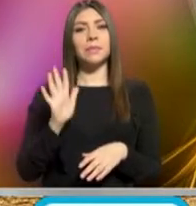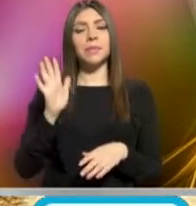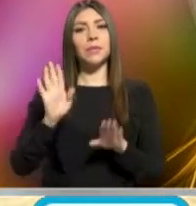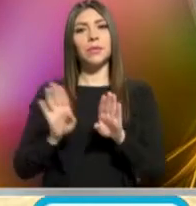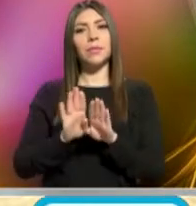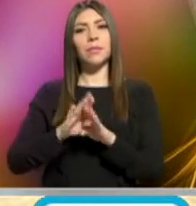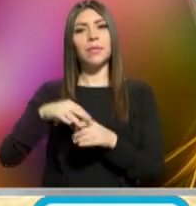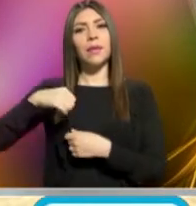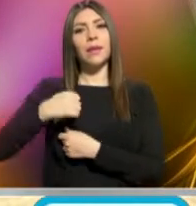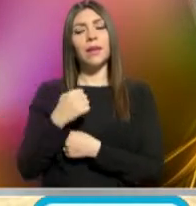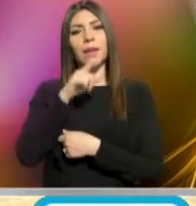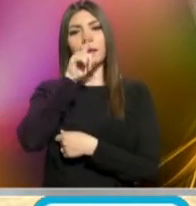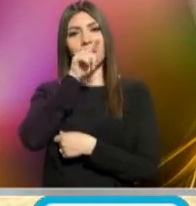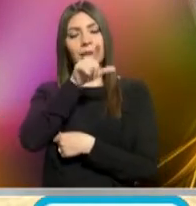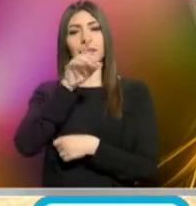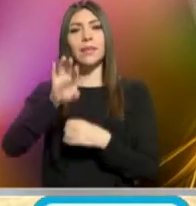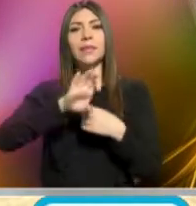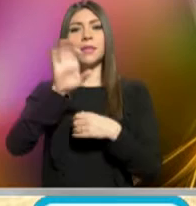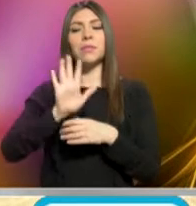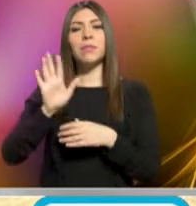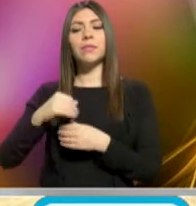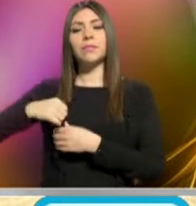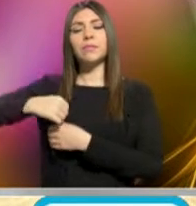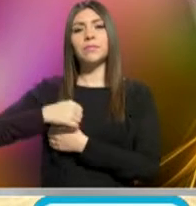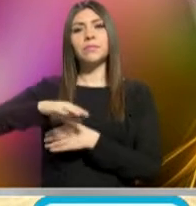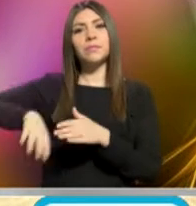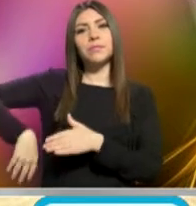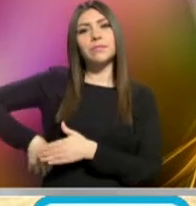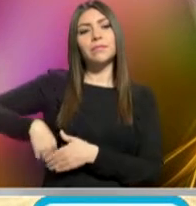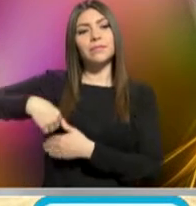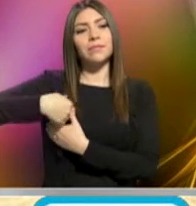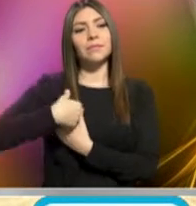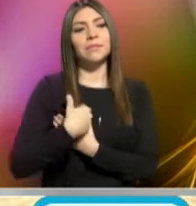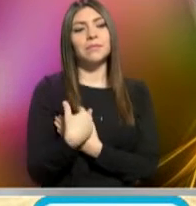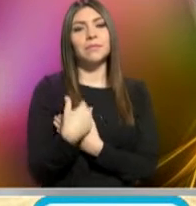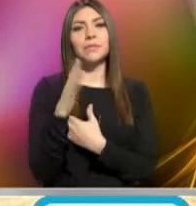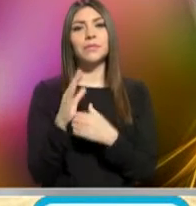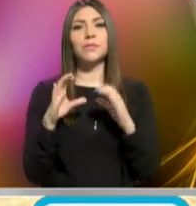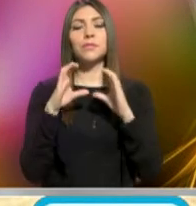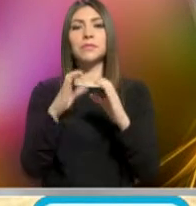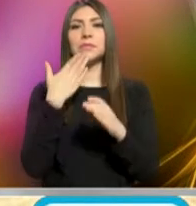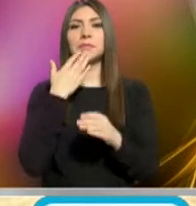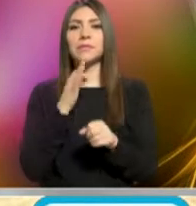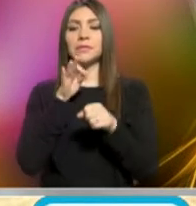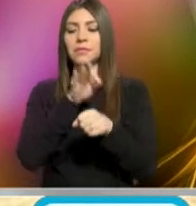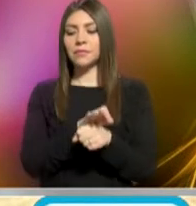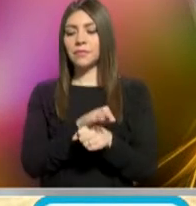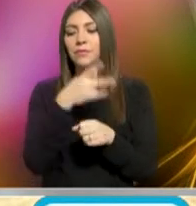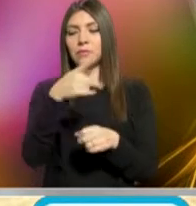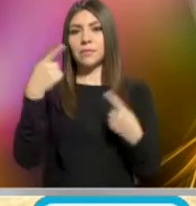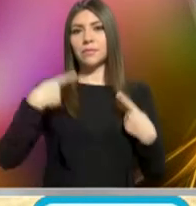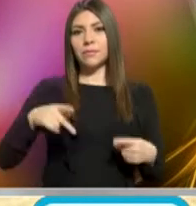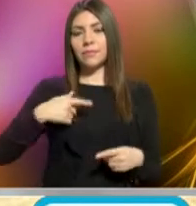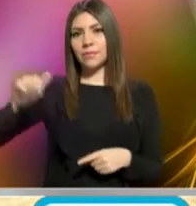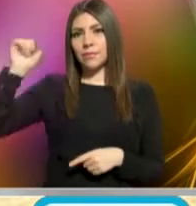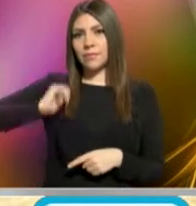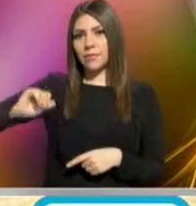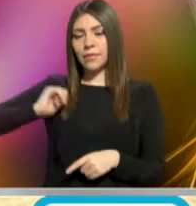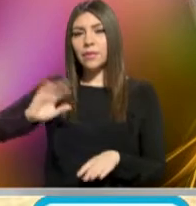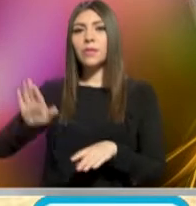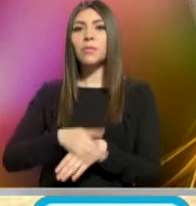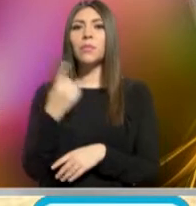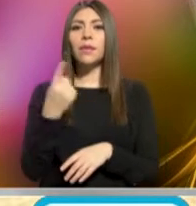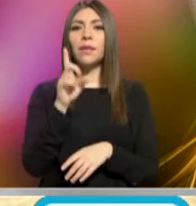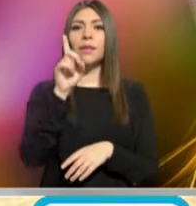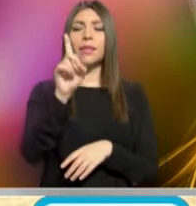Entonces, la gente que estaba bajo mi ala, bajo mi resguardo, era muy bien protegida por él, sobre todo la gente de su pasado, porque es una D que